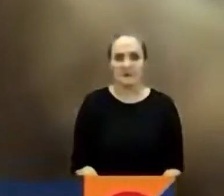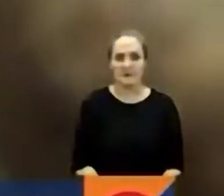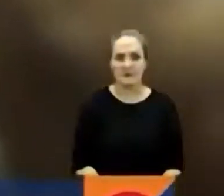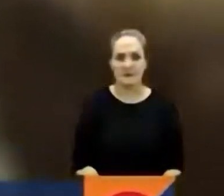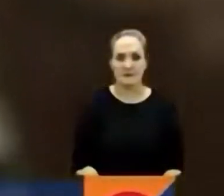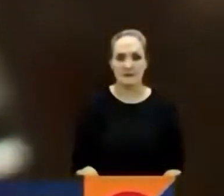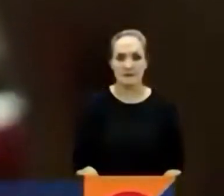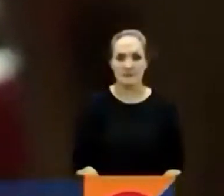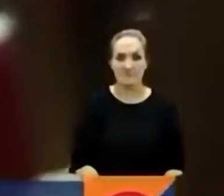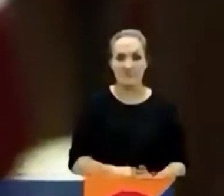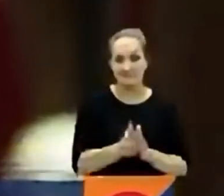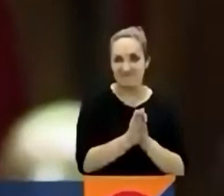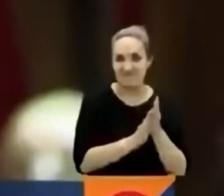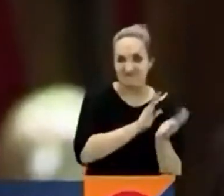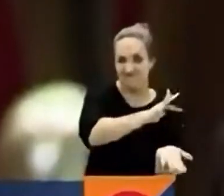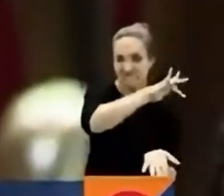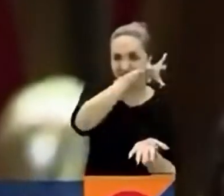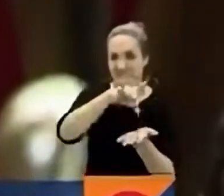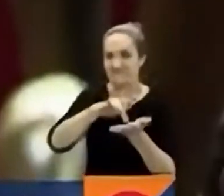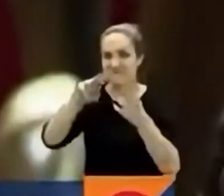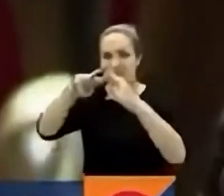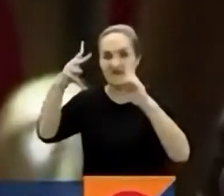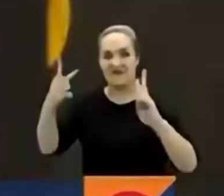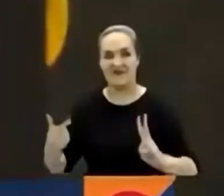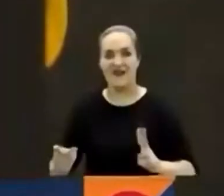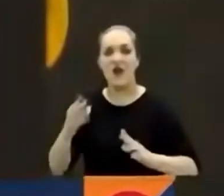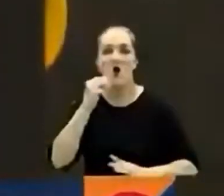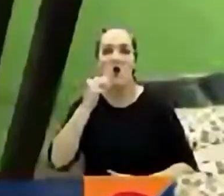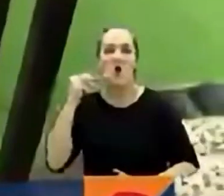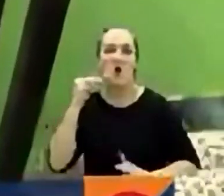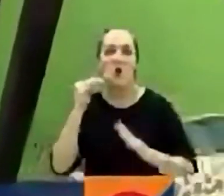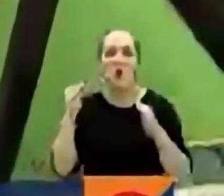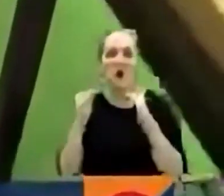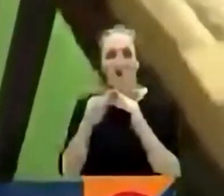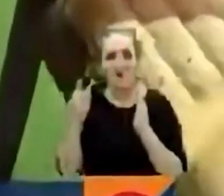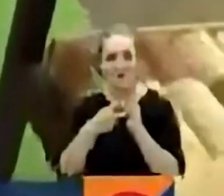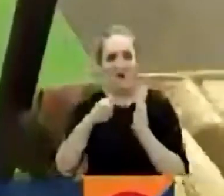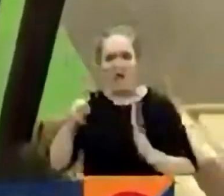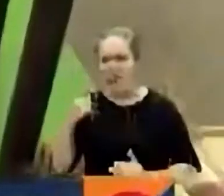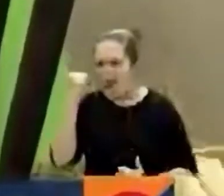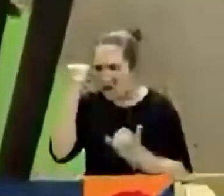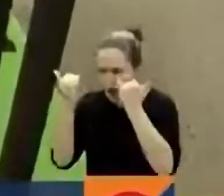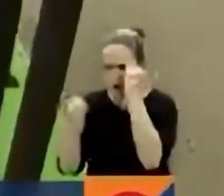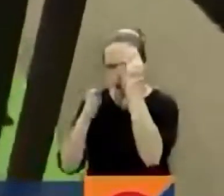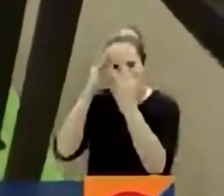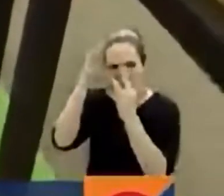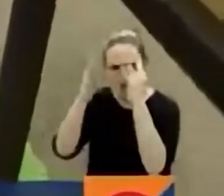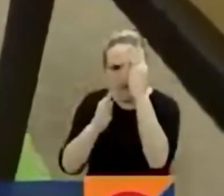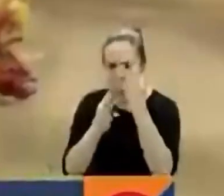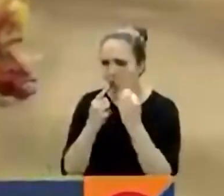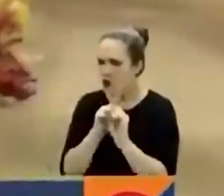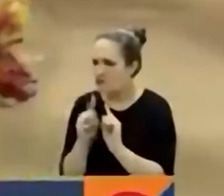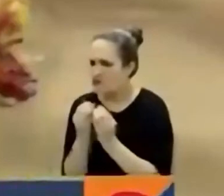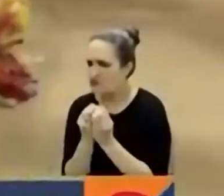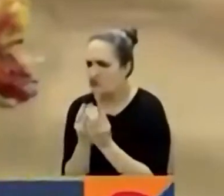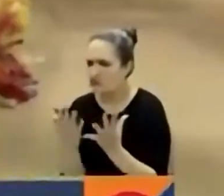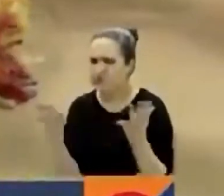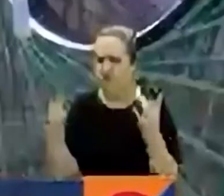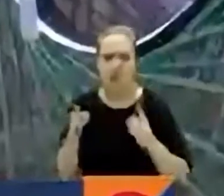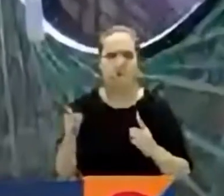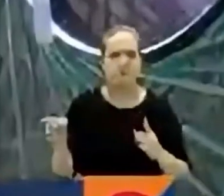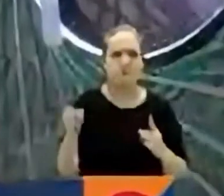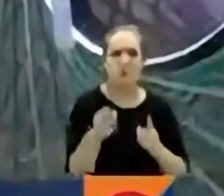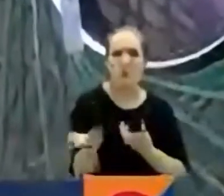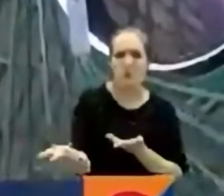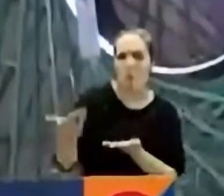Nos fuimos a explorar la Feria del Hogar 2022. Encontramos la creatividad, el ingenio y la viabilidad de las